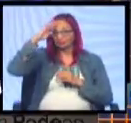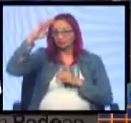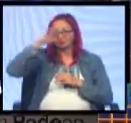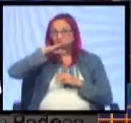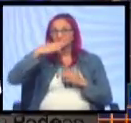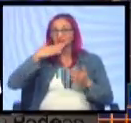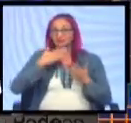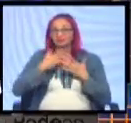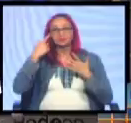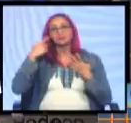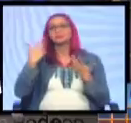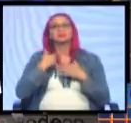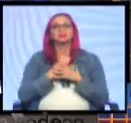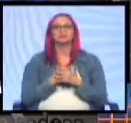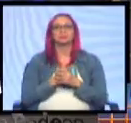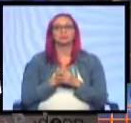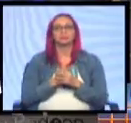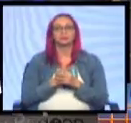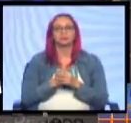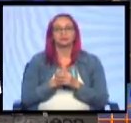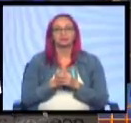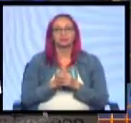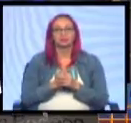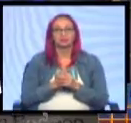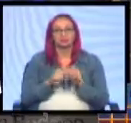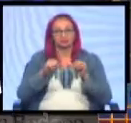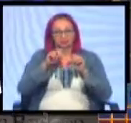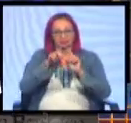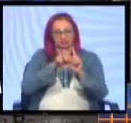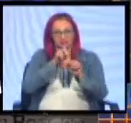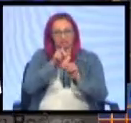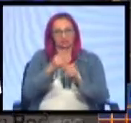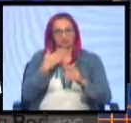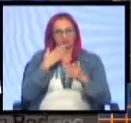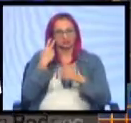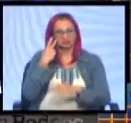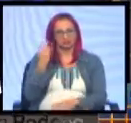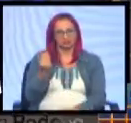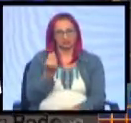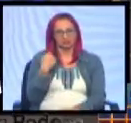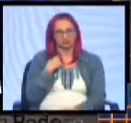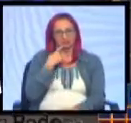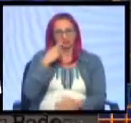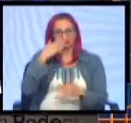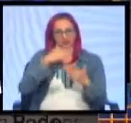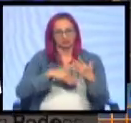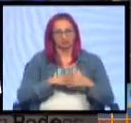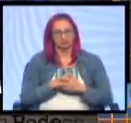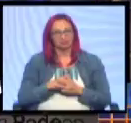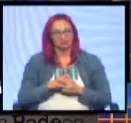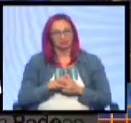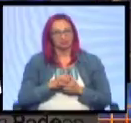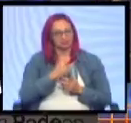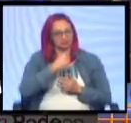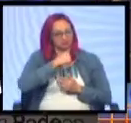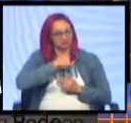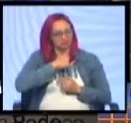Una preguntita para la señora, la directora. Adelante. Mire, joven, le voy a decir algo. Yo